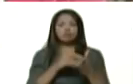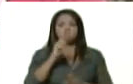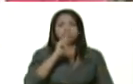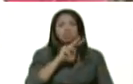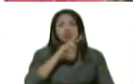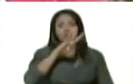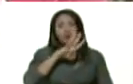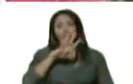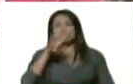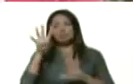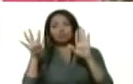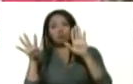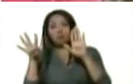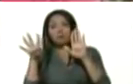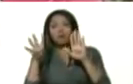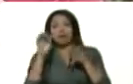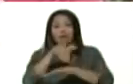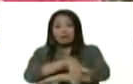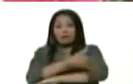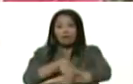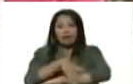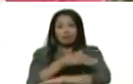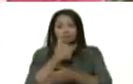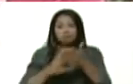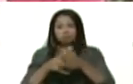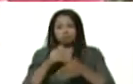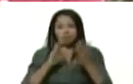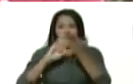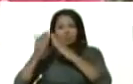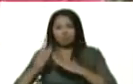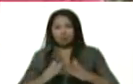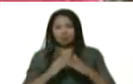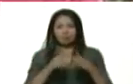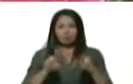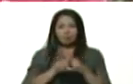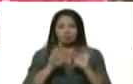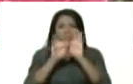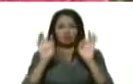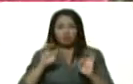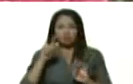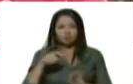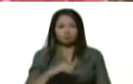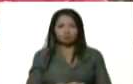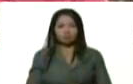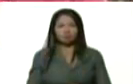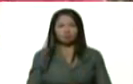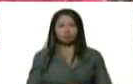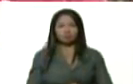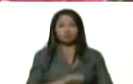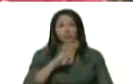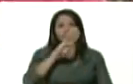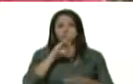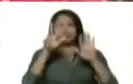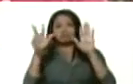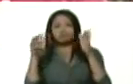48.249 calles registradas, perdón, comunidades. Comunidades registradas,